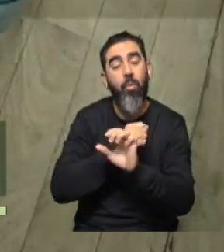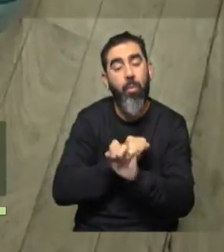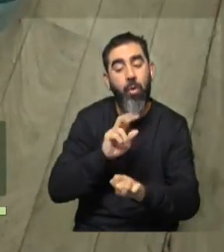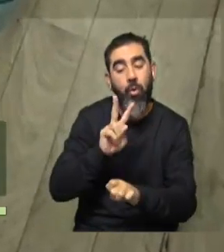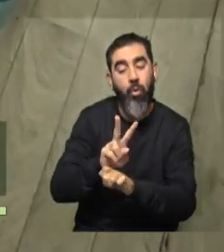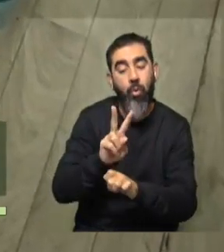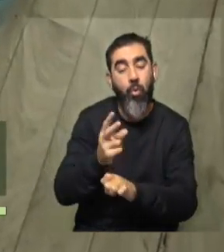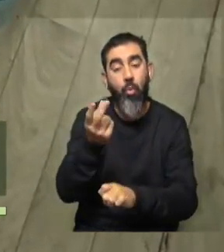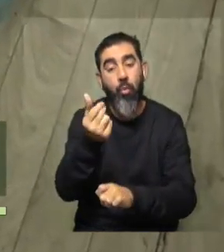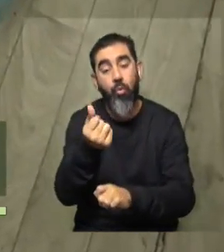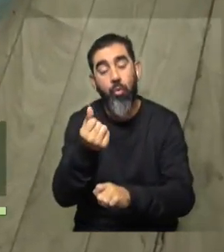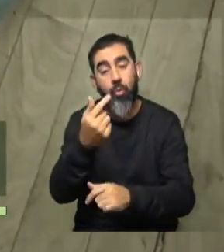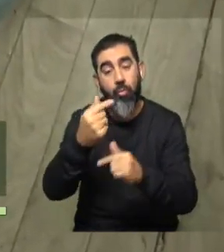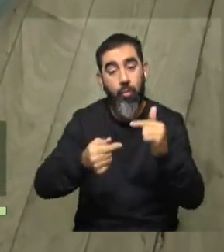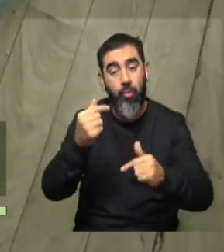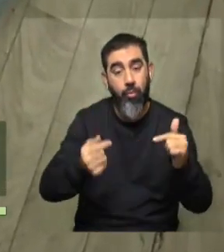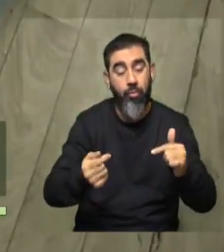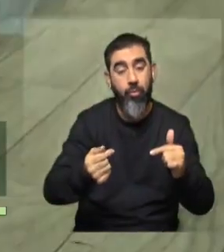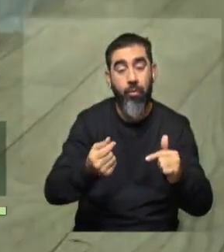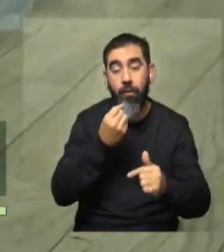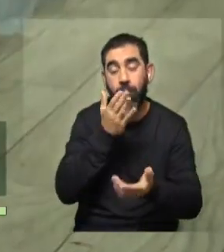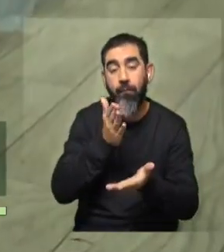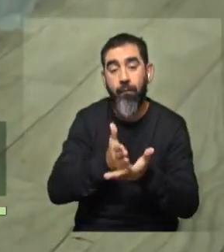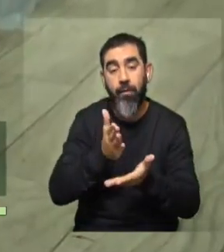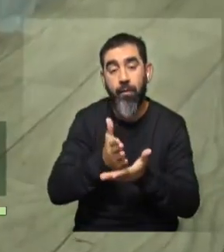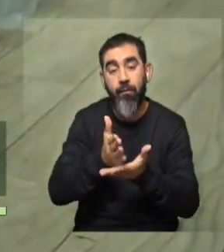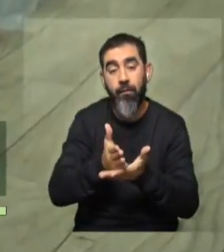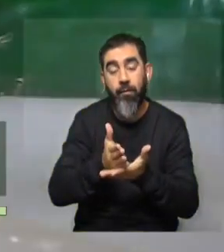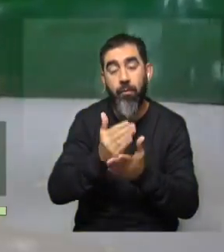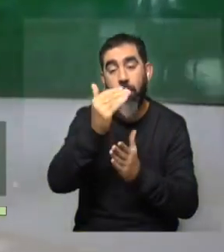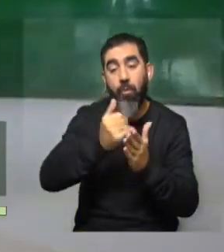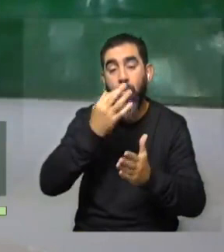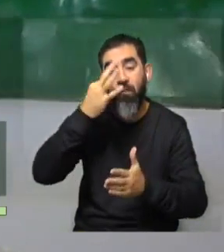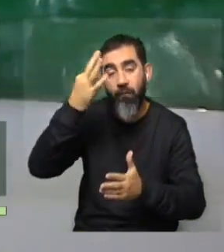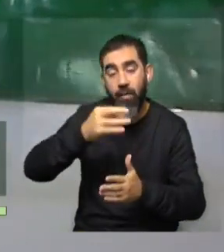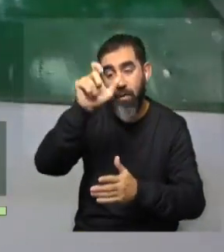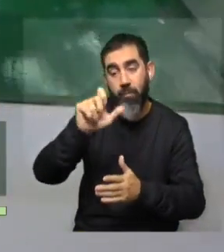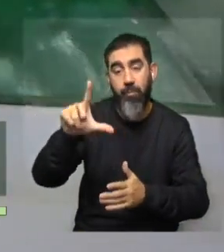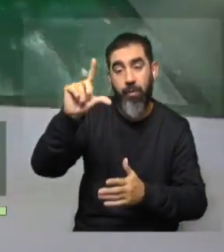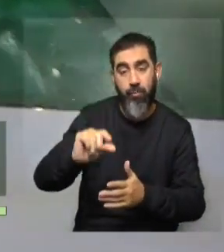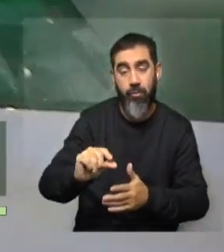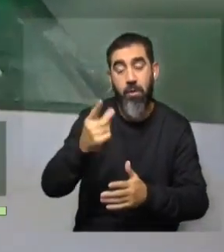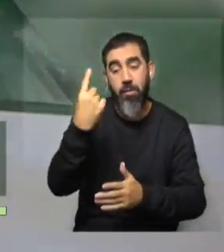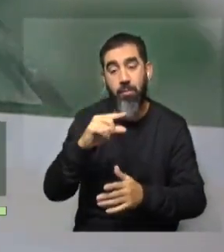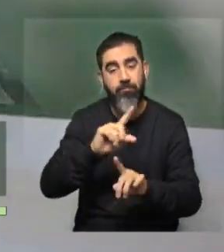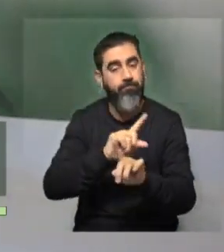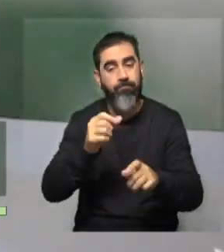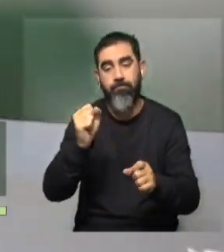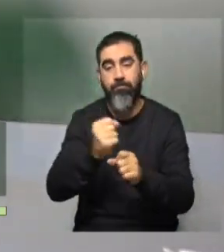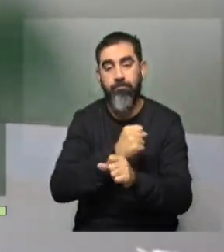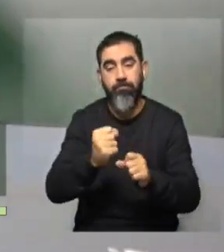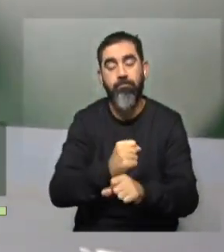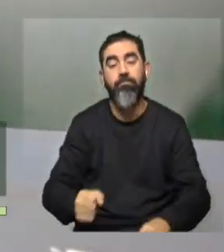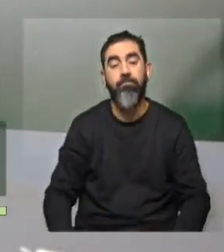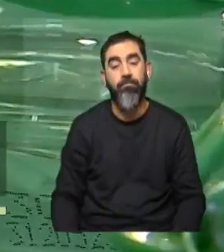un control de precios del producto y que el beneficio de la reducción impositiva se traslade a la población pero este aditivo no fue aprobado